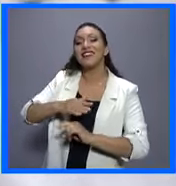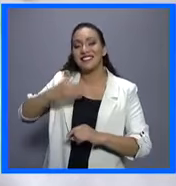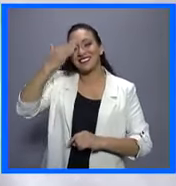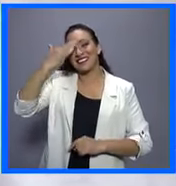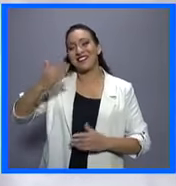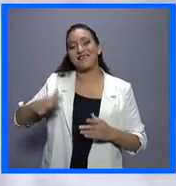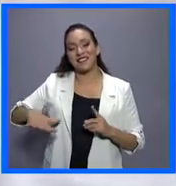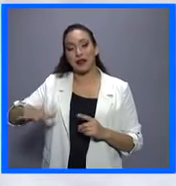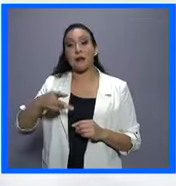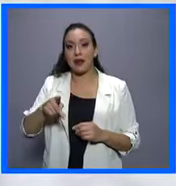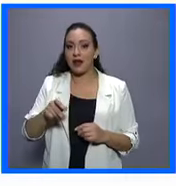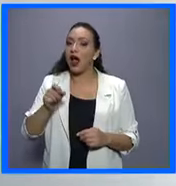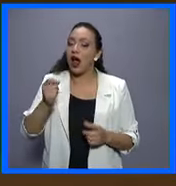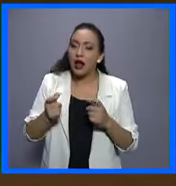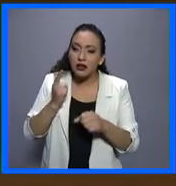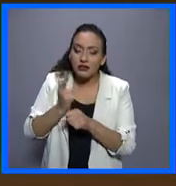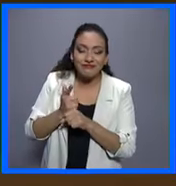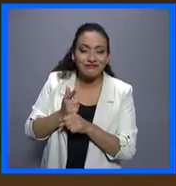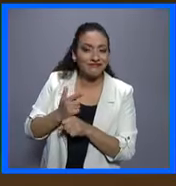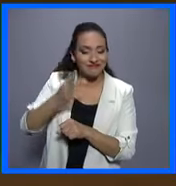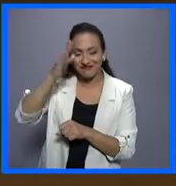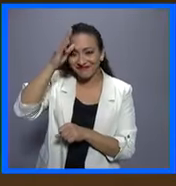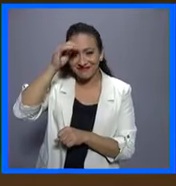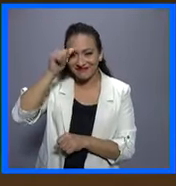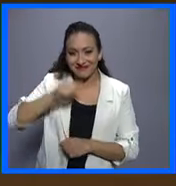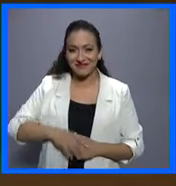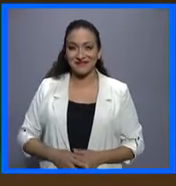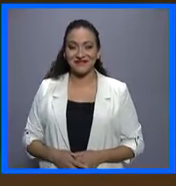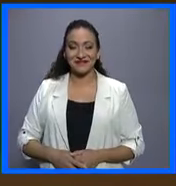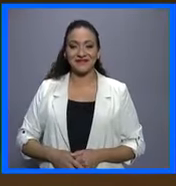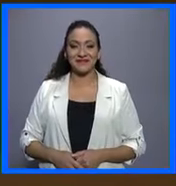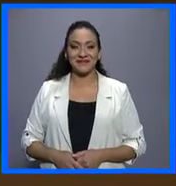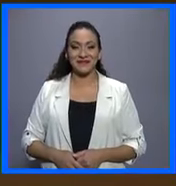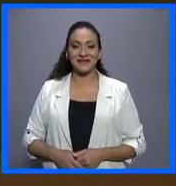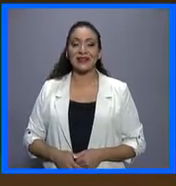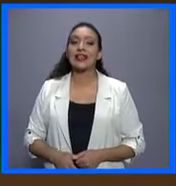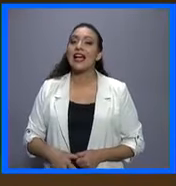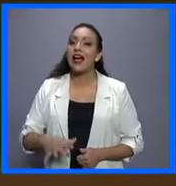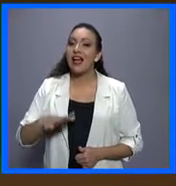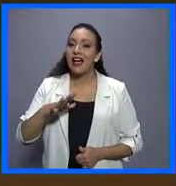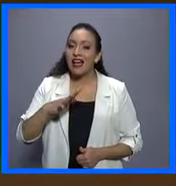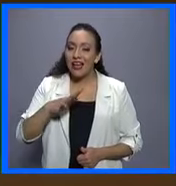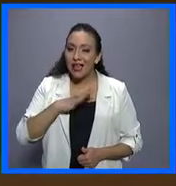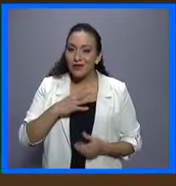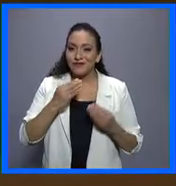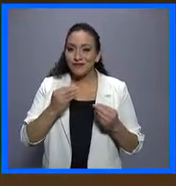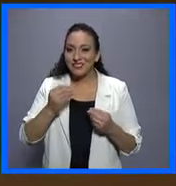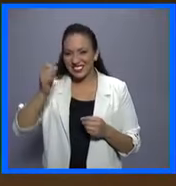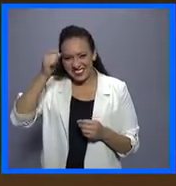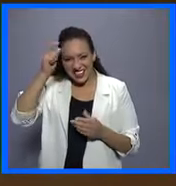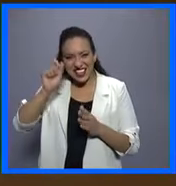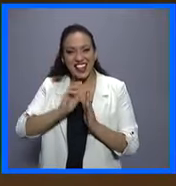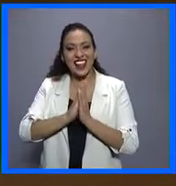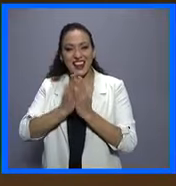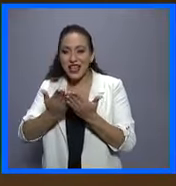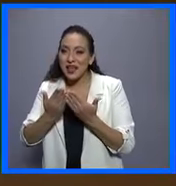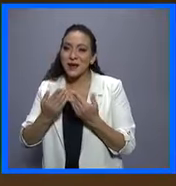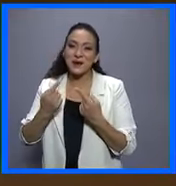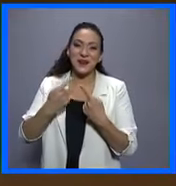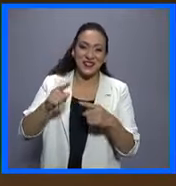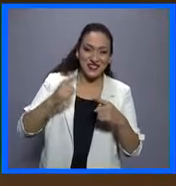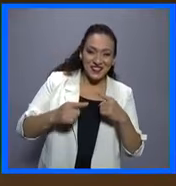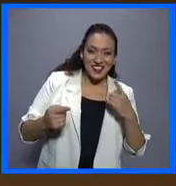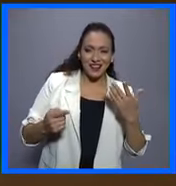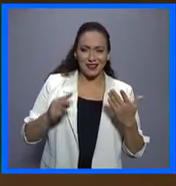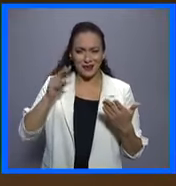se opone a él. Con una serie de recursos literarios creativos